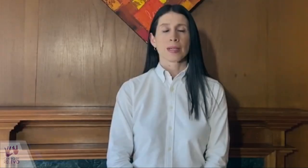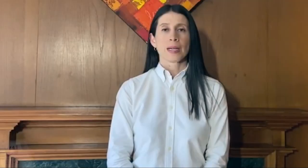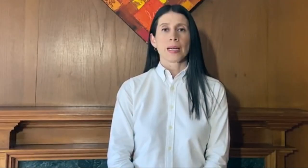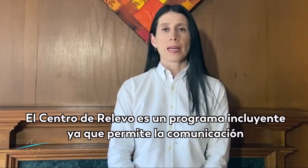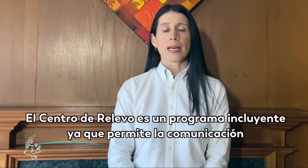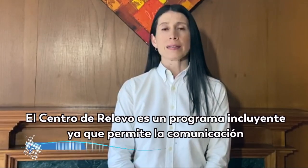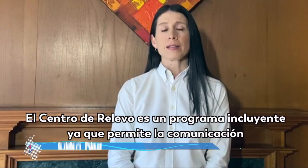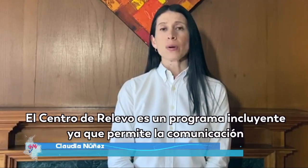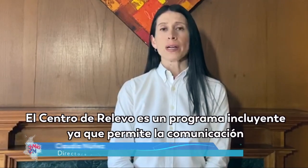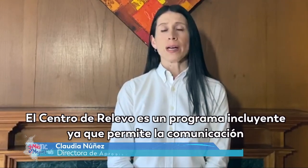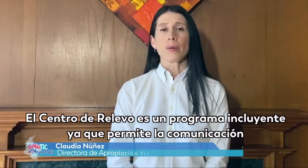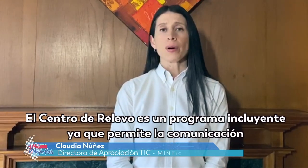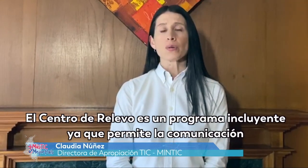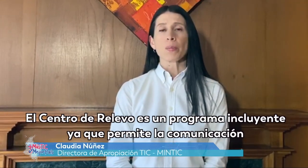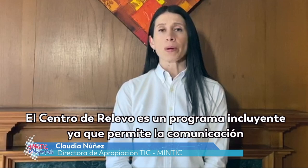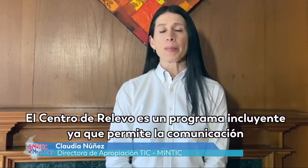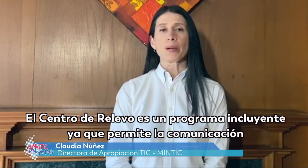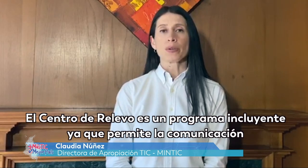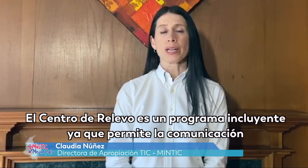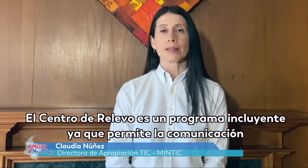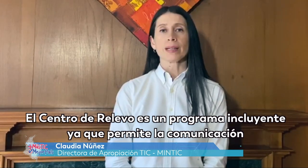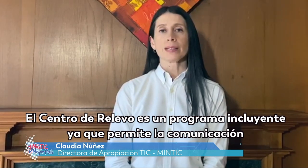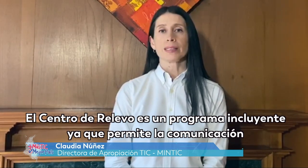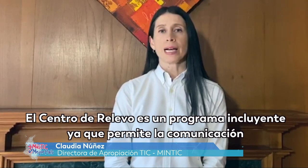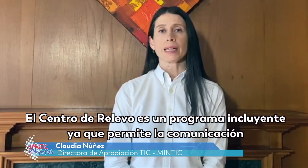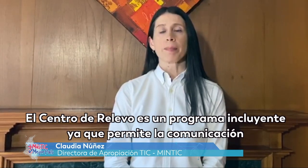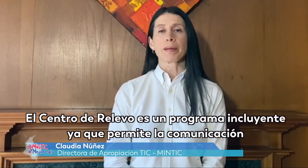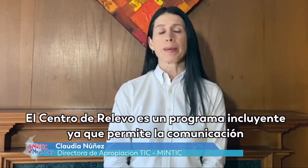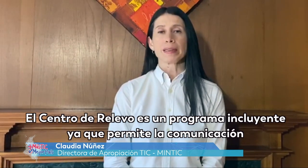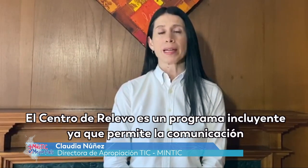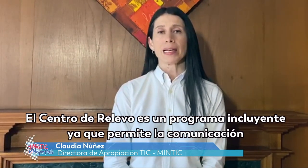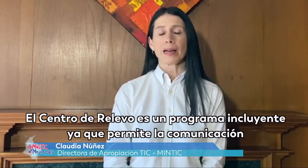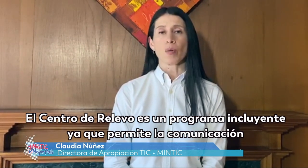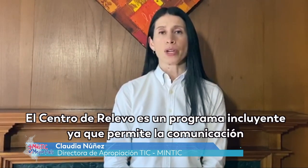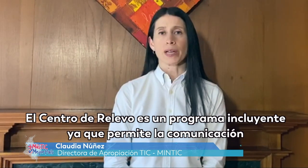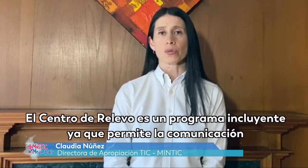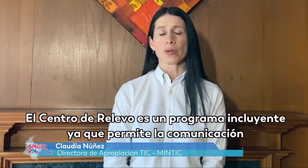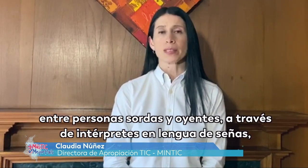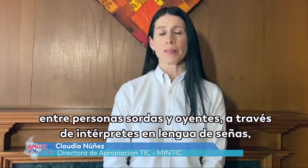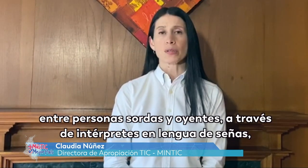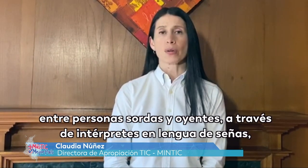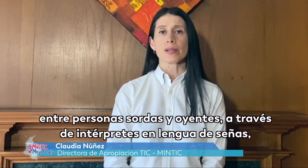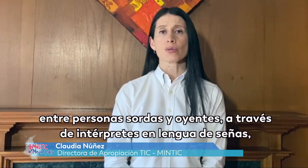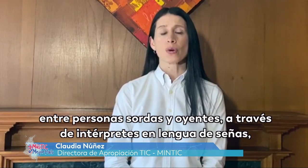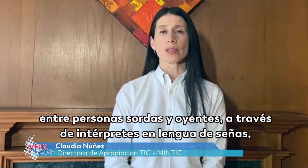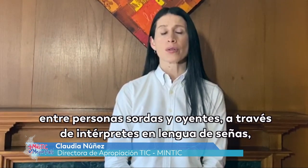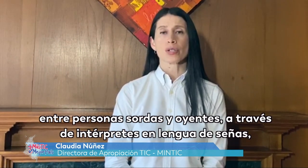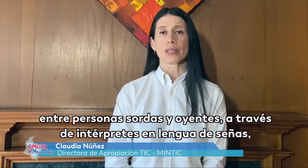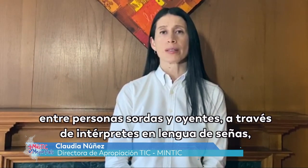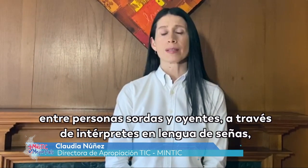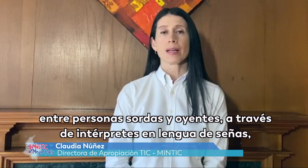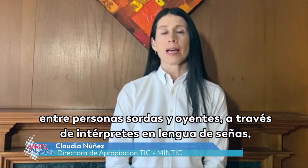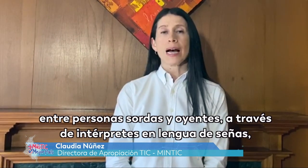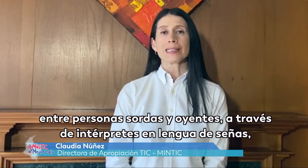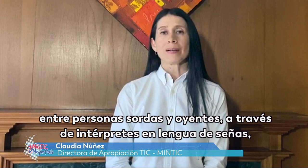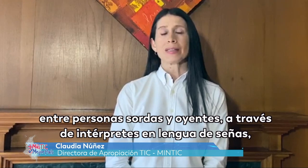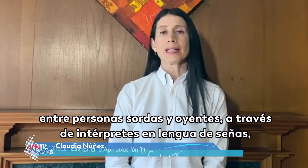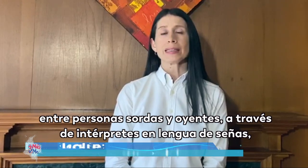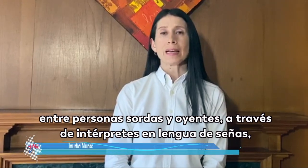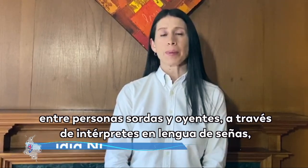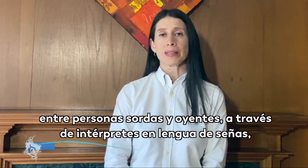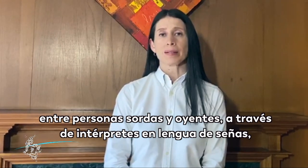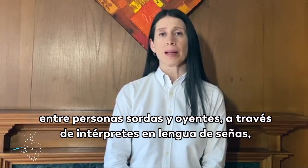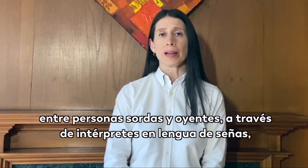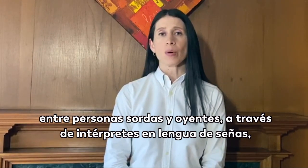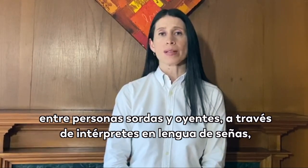El Centro de Relevo es un programa incluyente ya que permite la comunicación entre personas sordas y oyentes a través